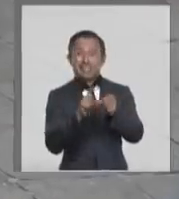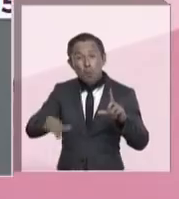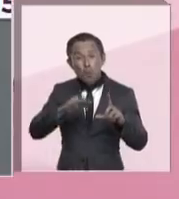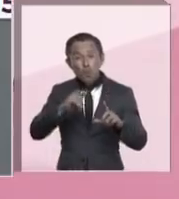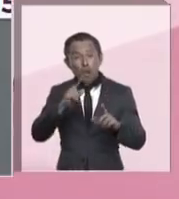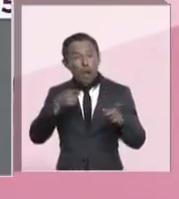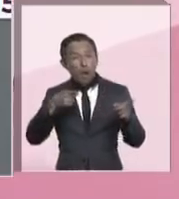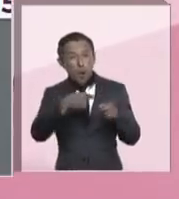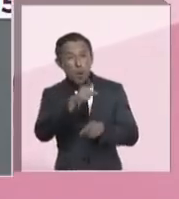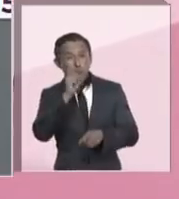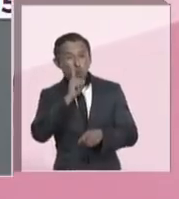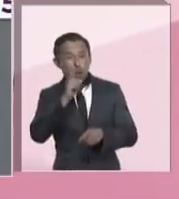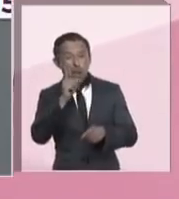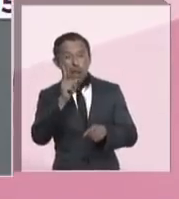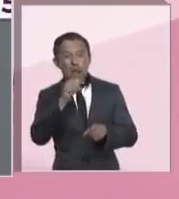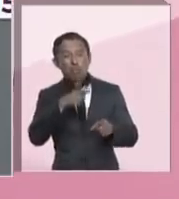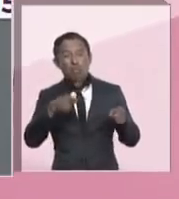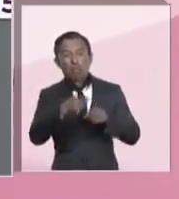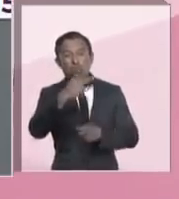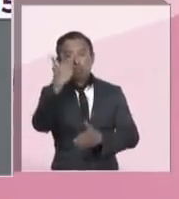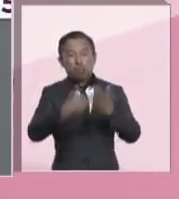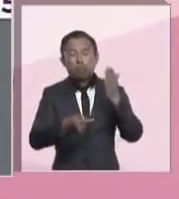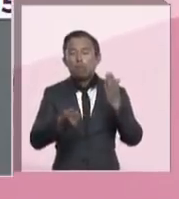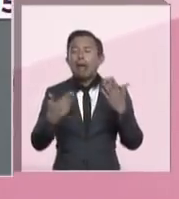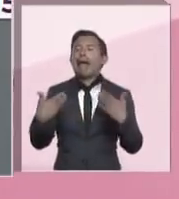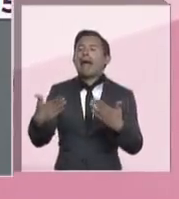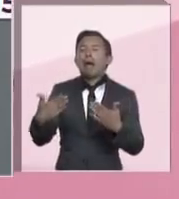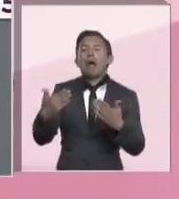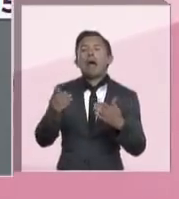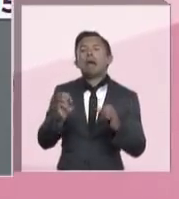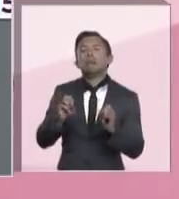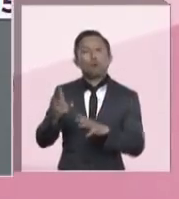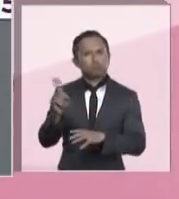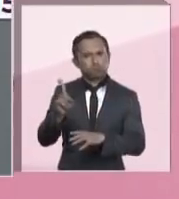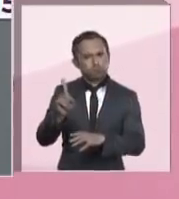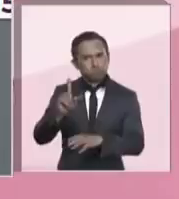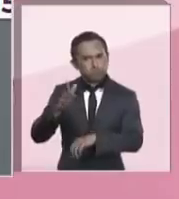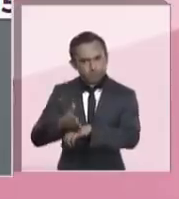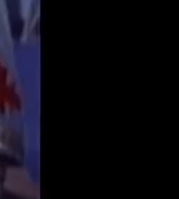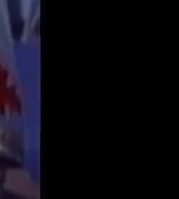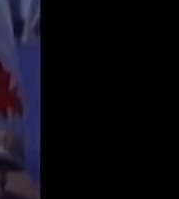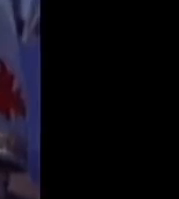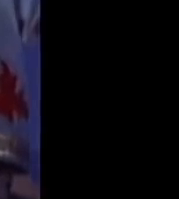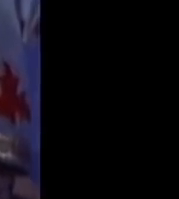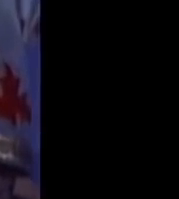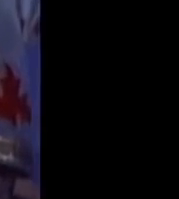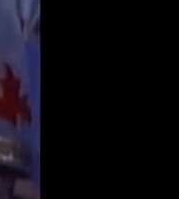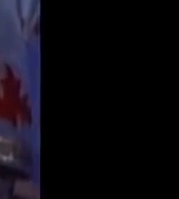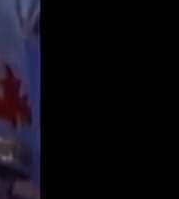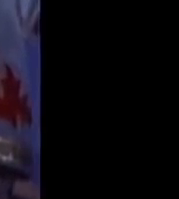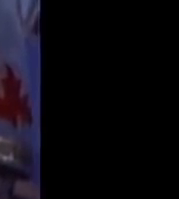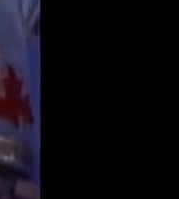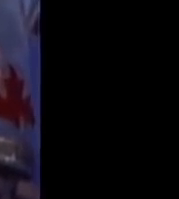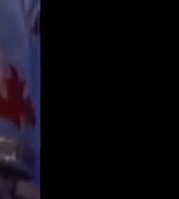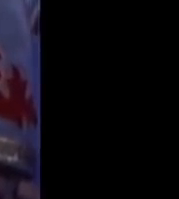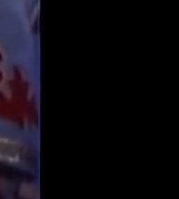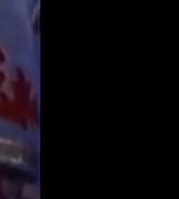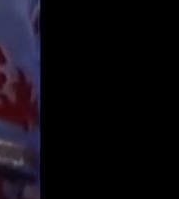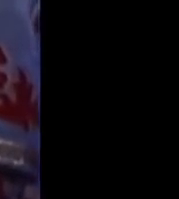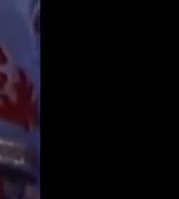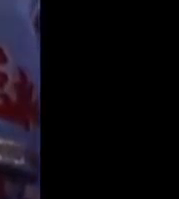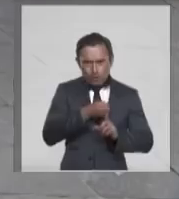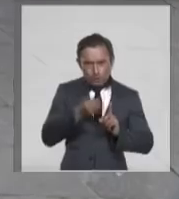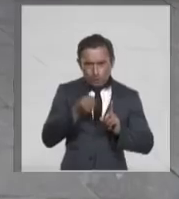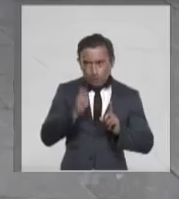azar. Gracias, candidato. Candidato Anaya, candidato Rodríguez Calderón. Somos un volado. ¿Qué? Señores pretendientes, Águila